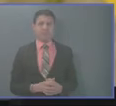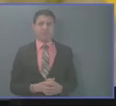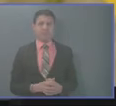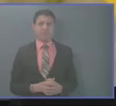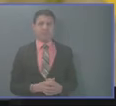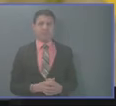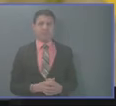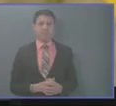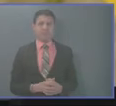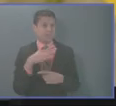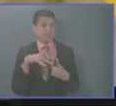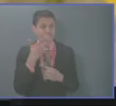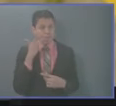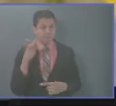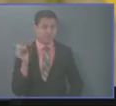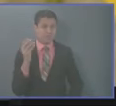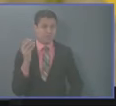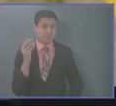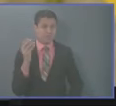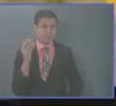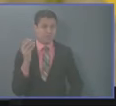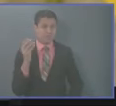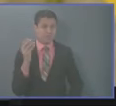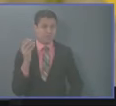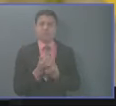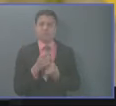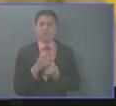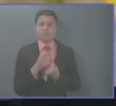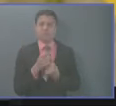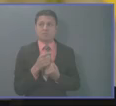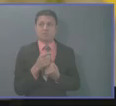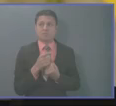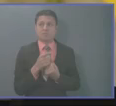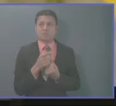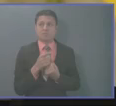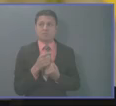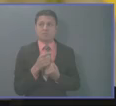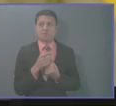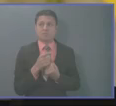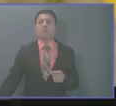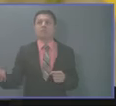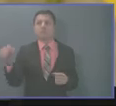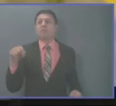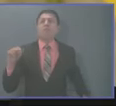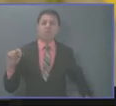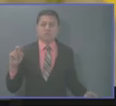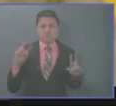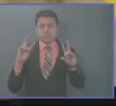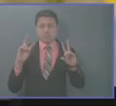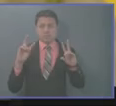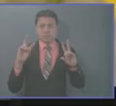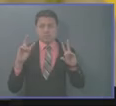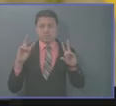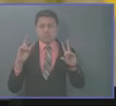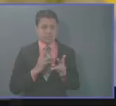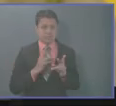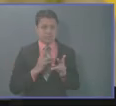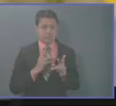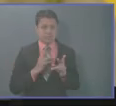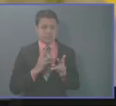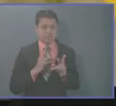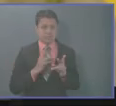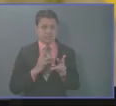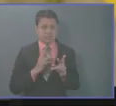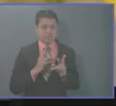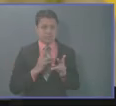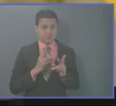protegida en esta situación de emergencia, auxiliada en esta situación de emergencia. Esta reforma, esta